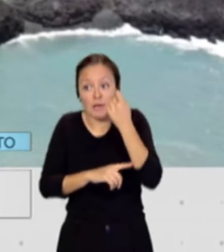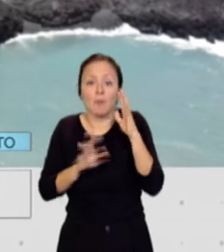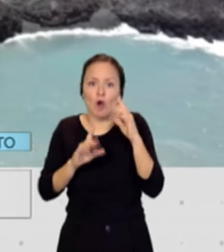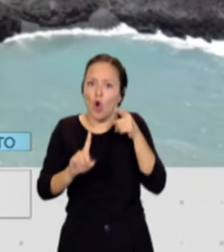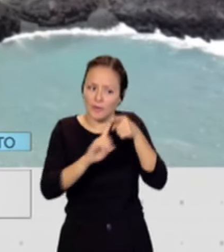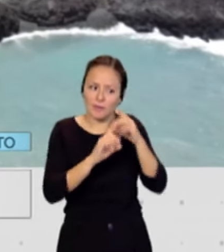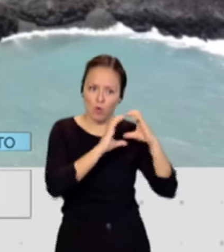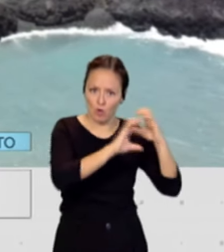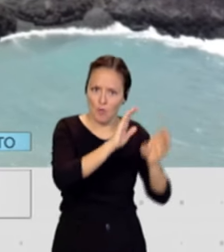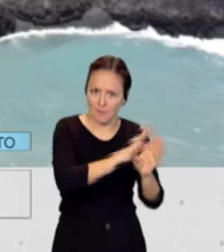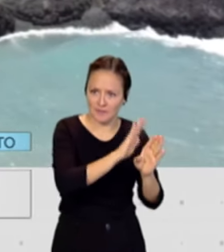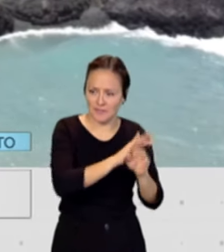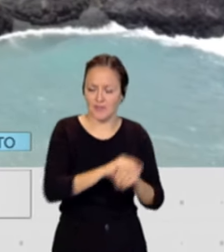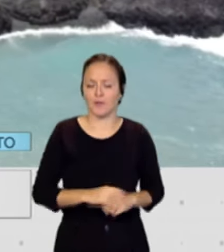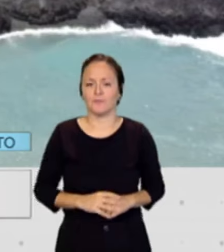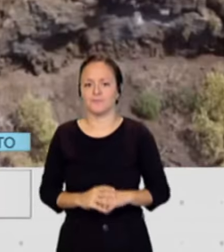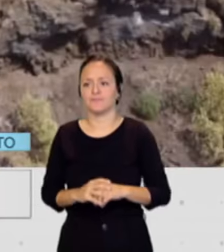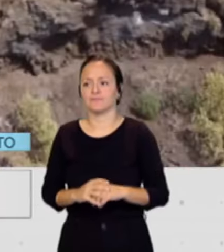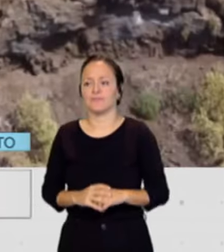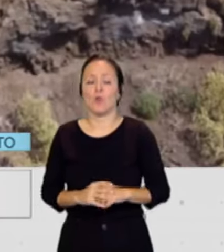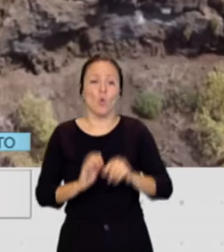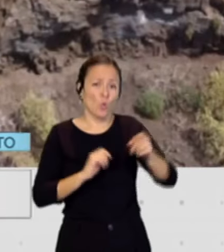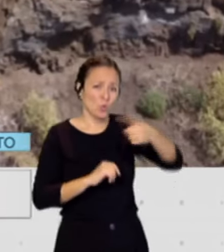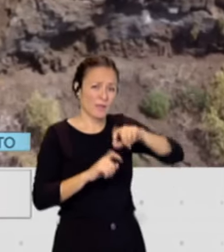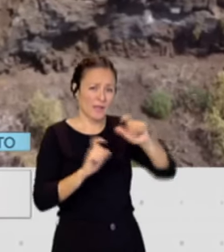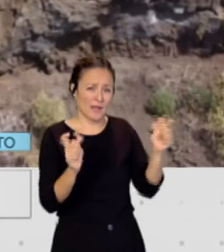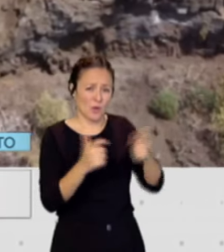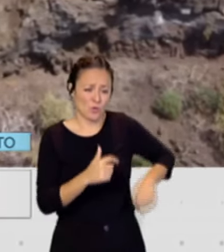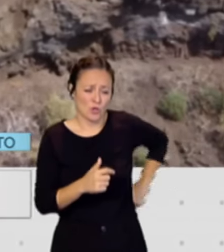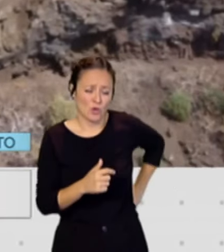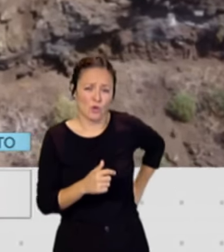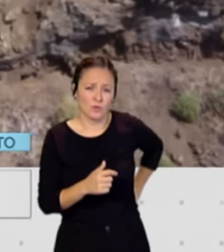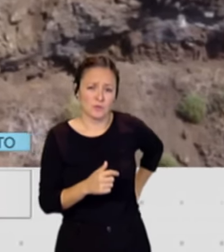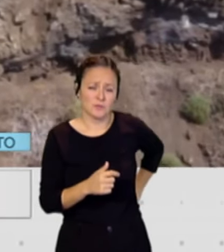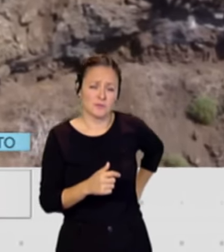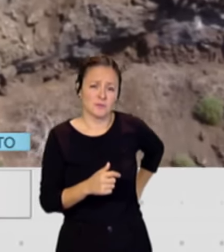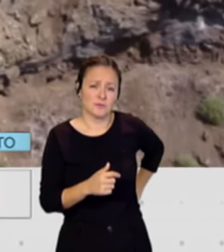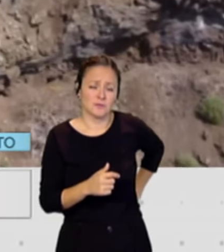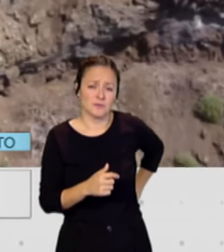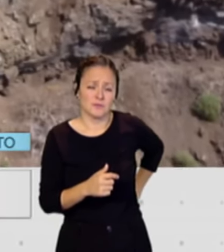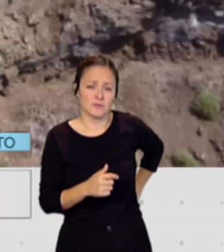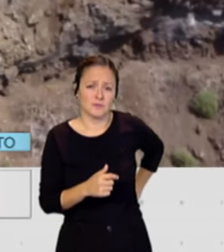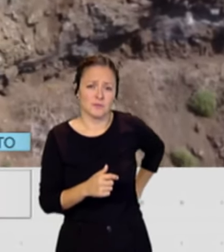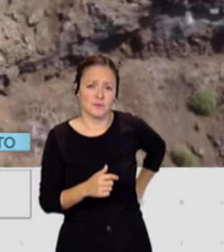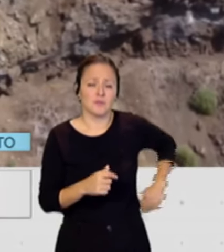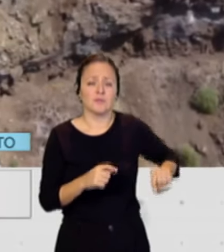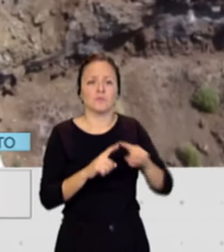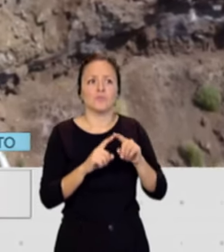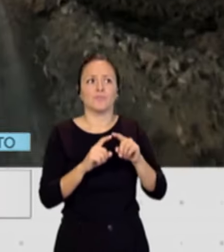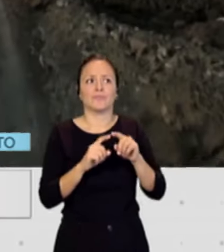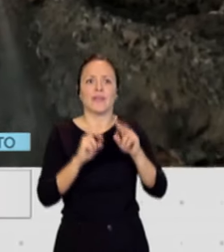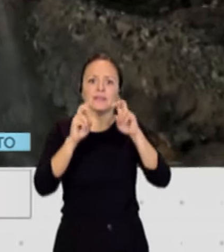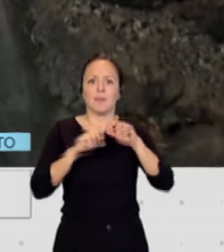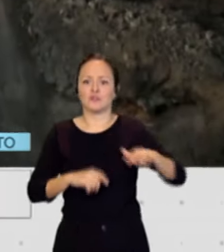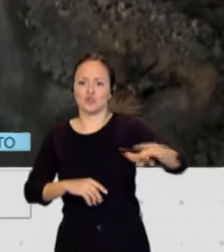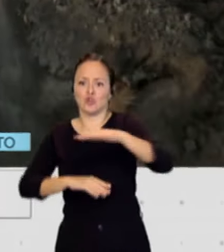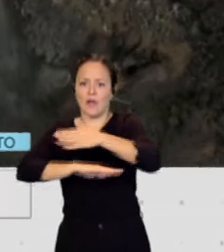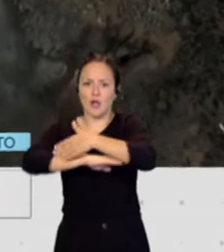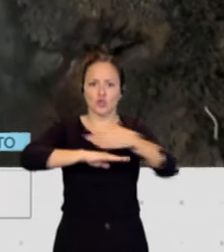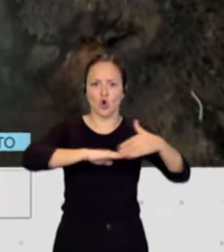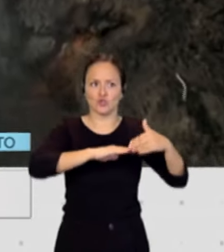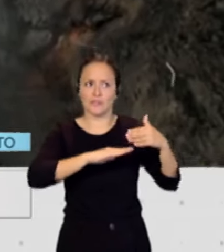esa misma reunión además mantuvieron Eh bueno encuentros sobre eh la protección de algunos enclaves costeros que han quedado